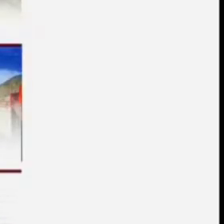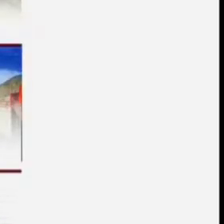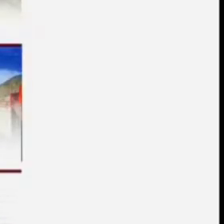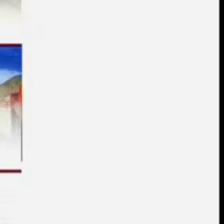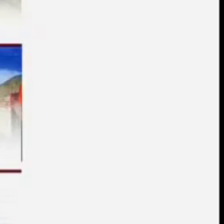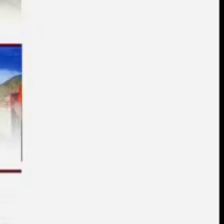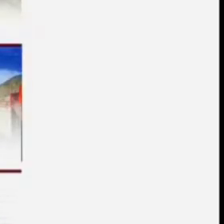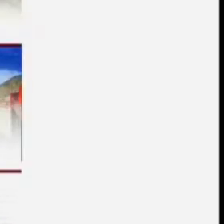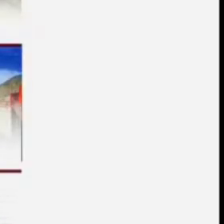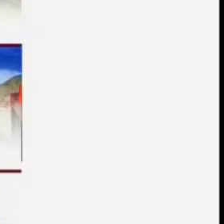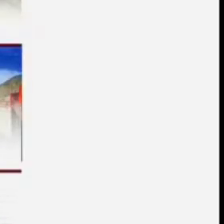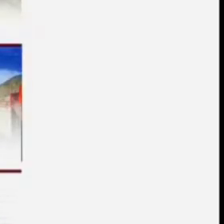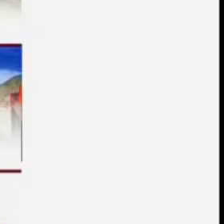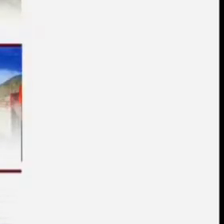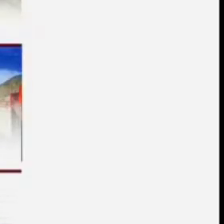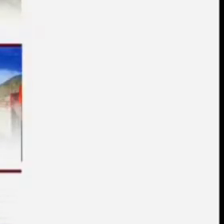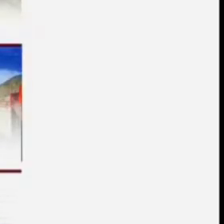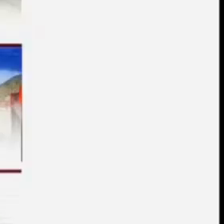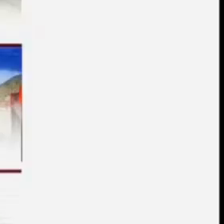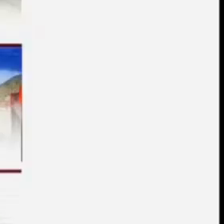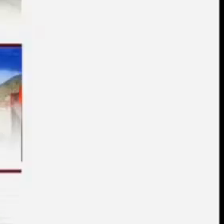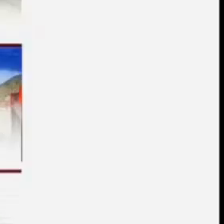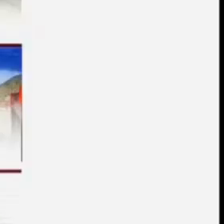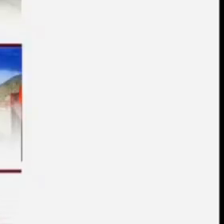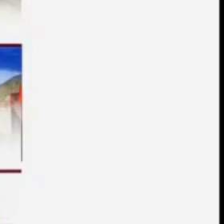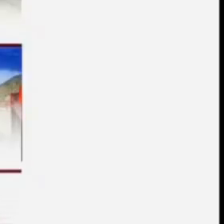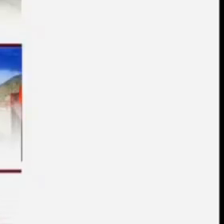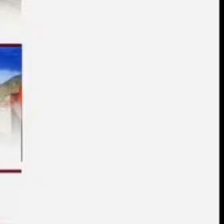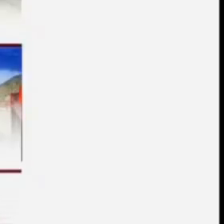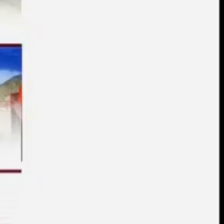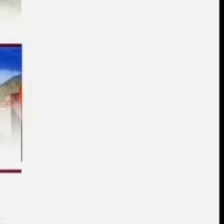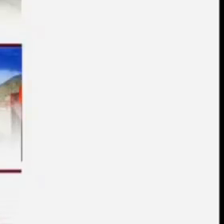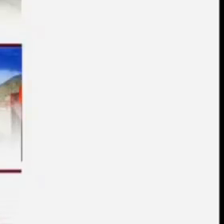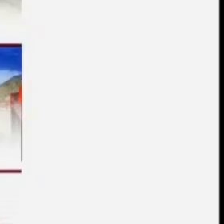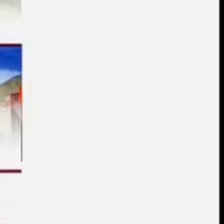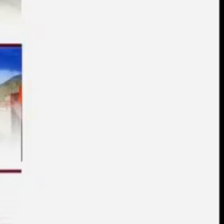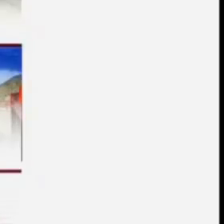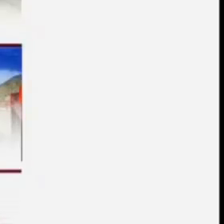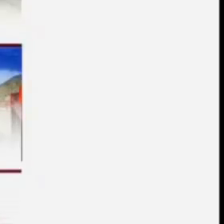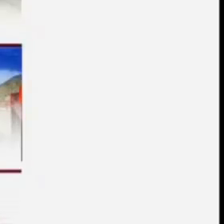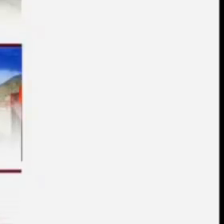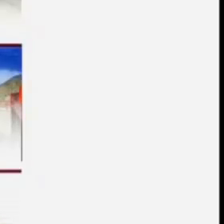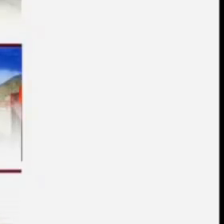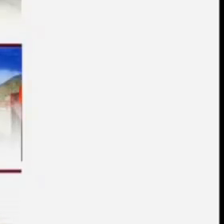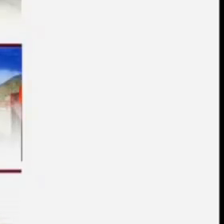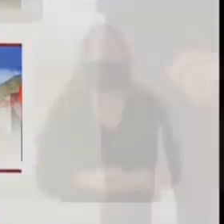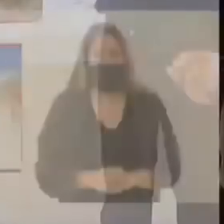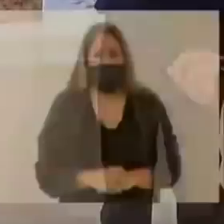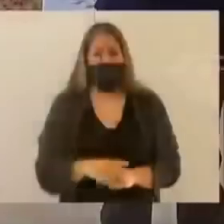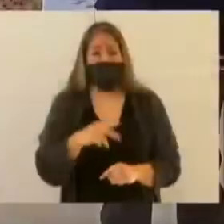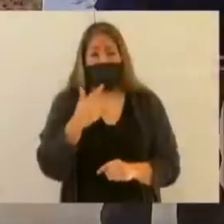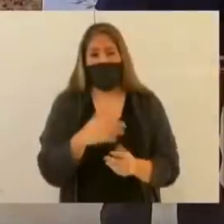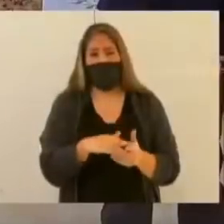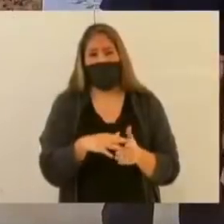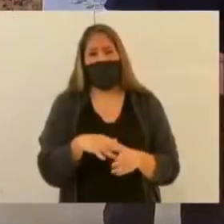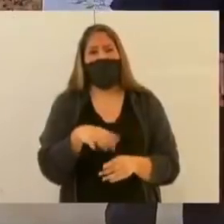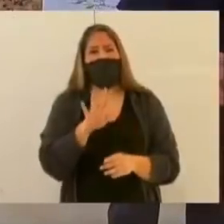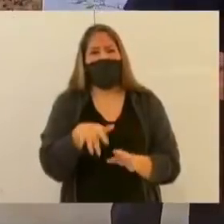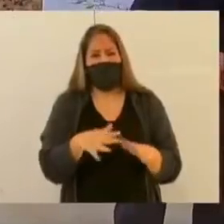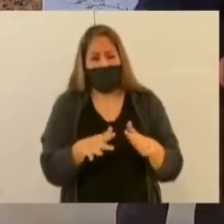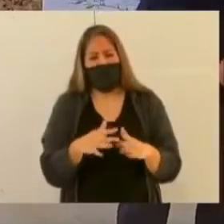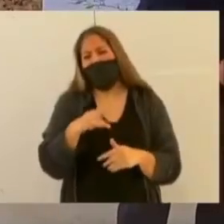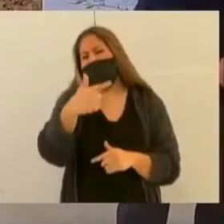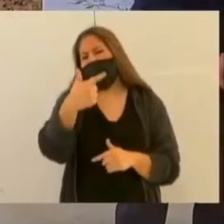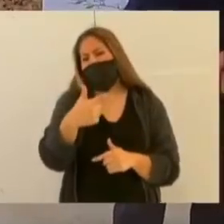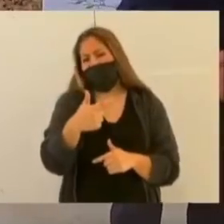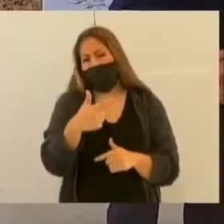región lagunera. Se estima que el nivel de los acuíferos desciende de 2 y 3 metros al